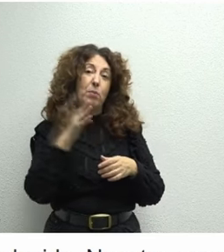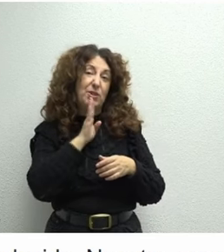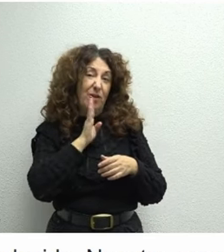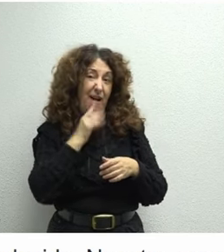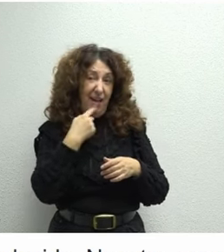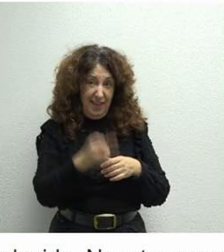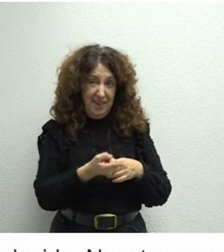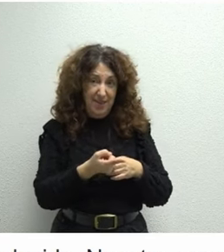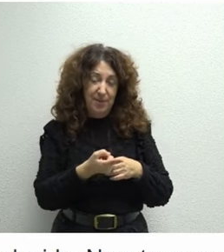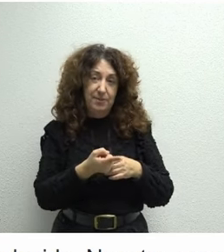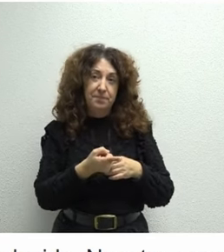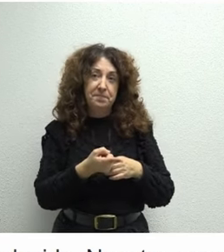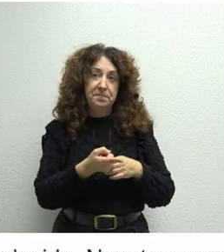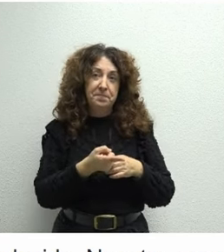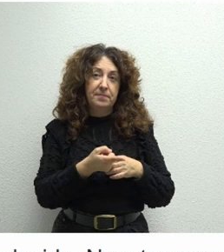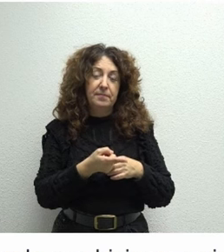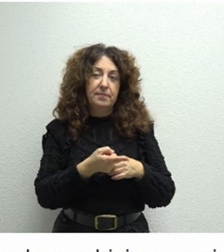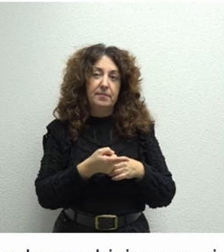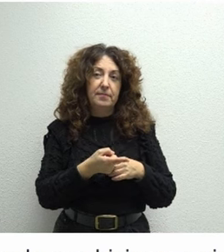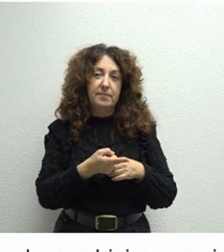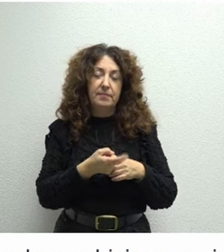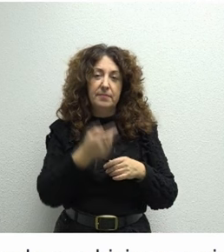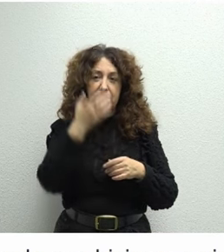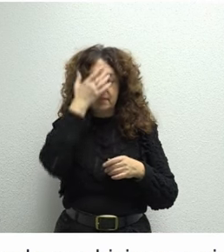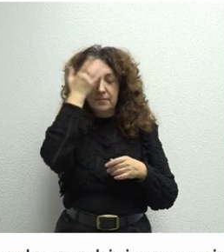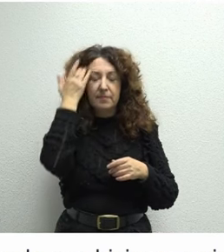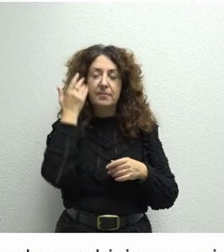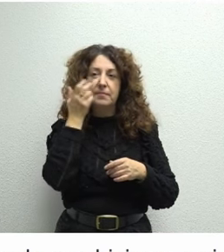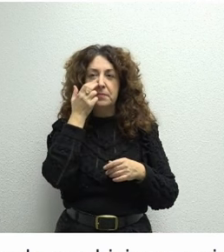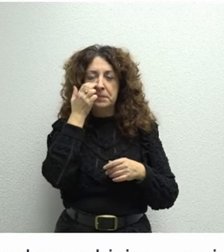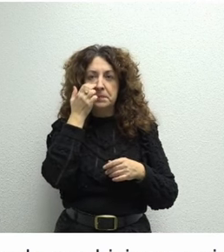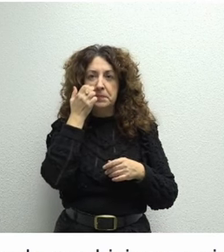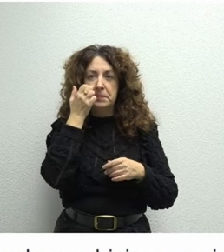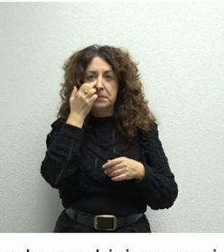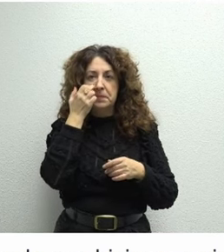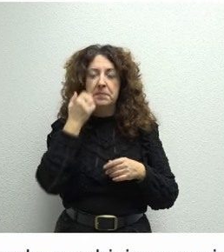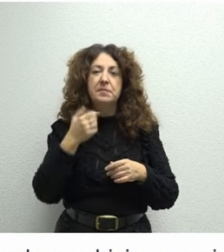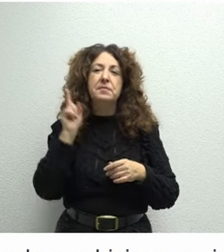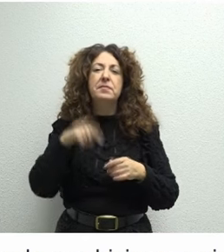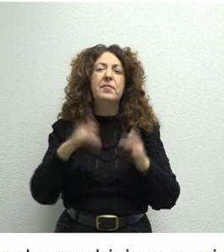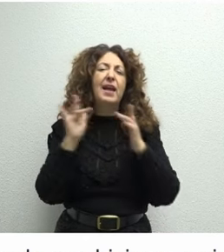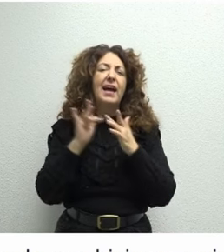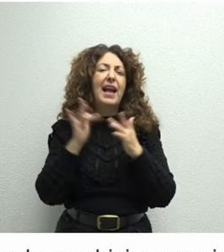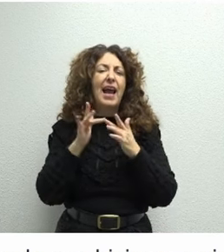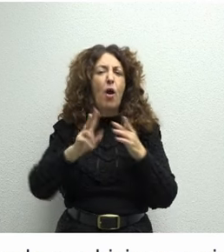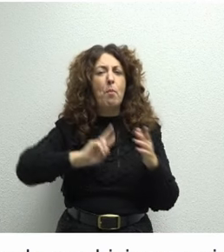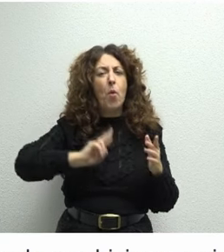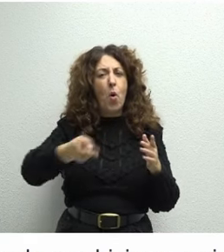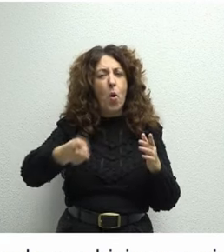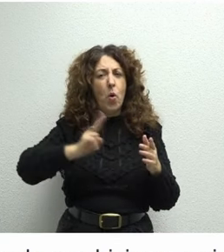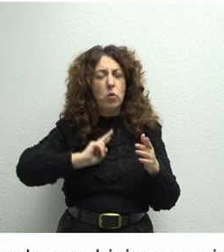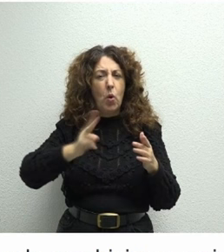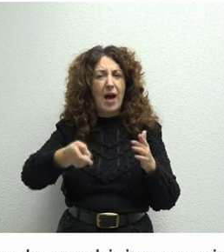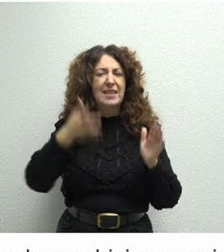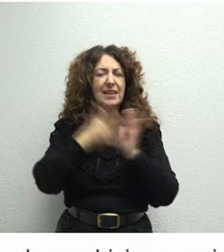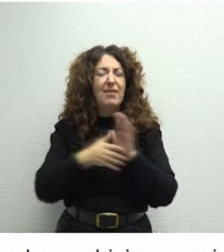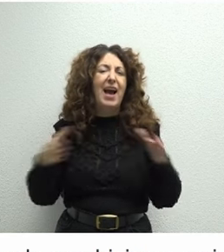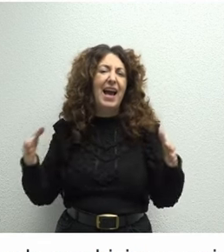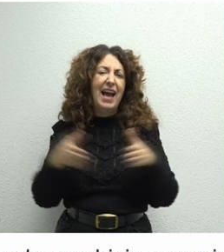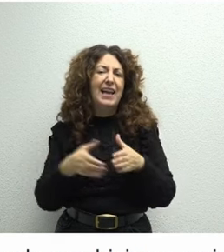principio y no era como o sea fue una relación mutua o sea no era que el equipo de Salud